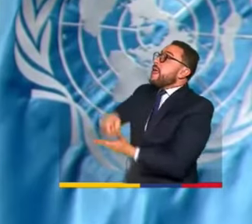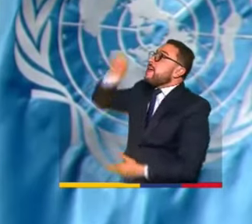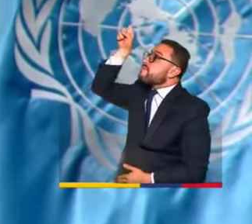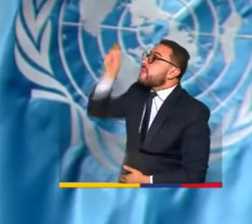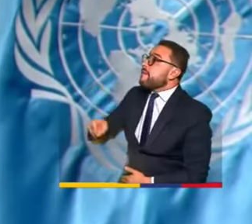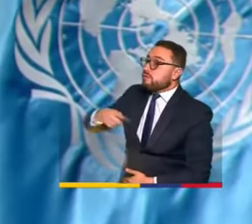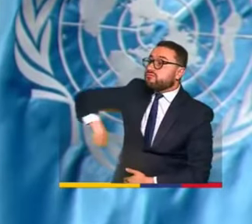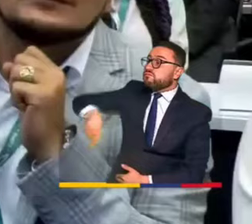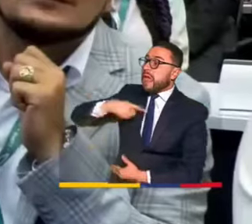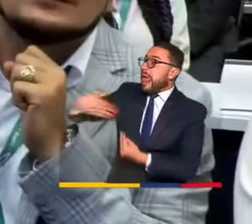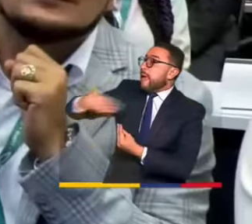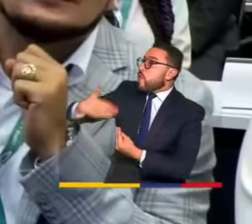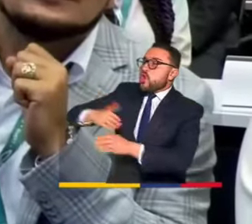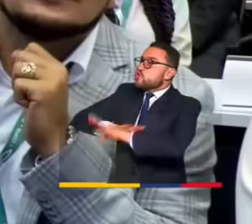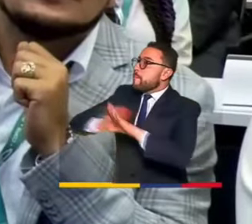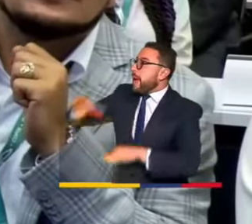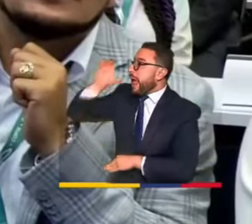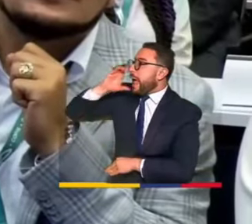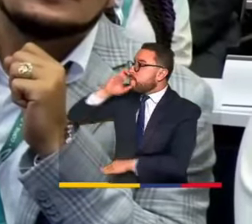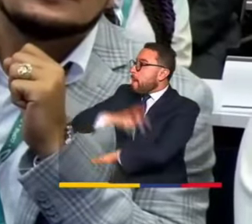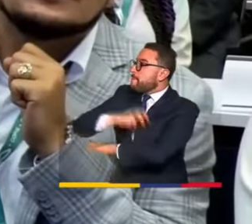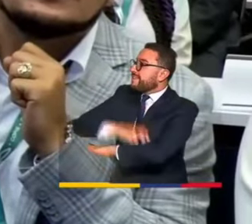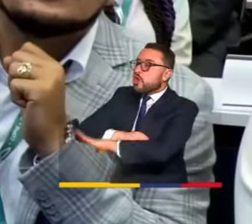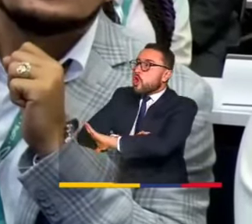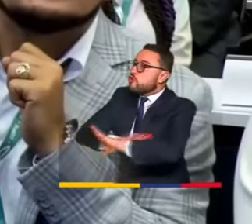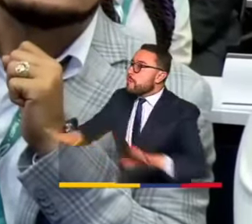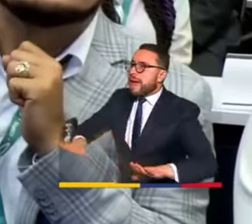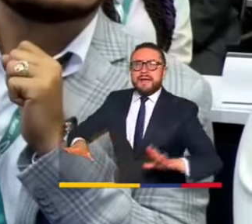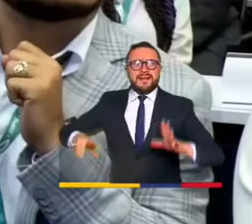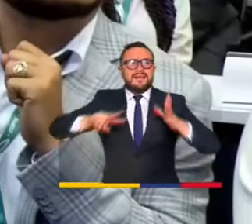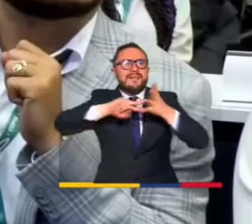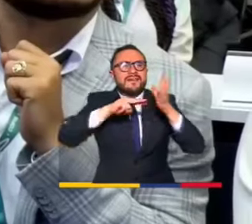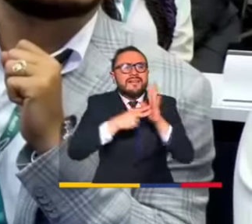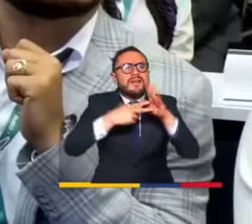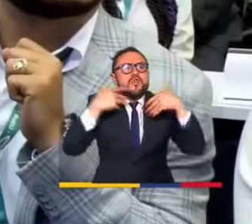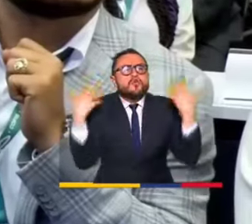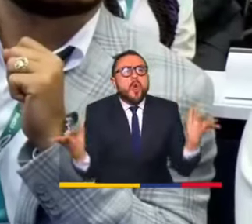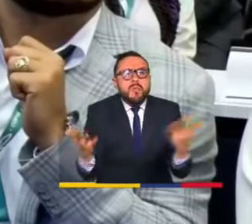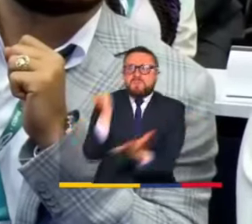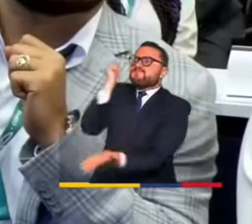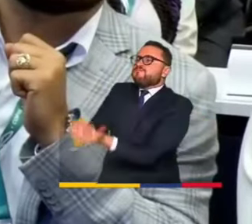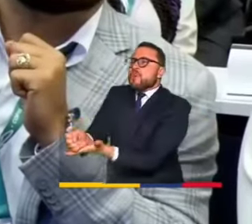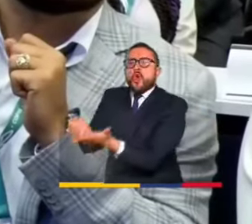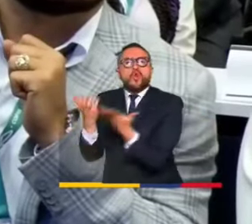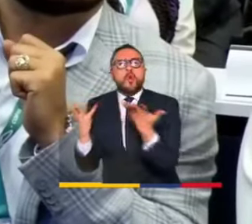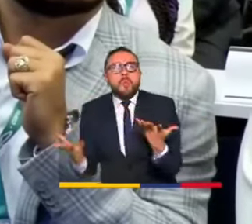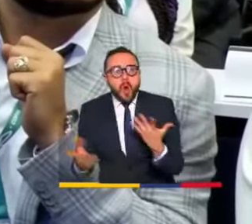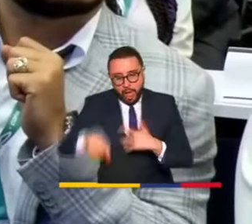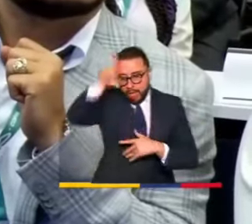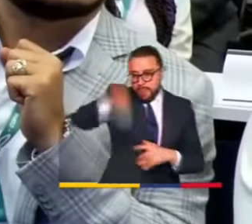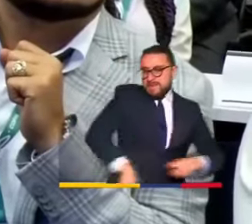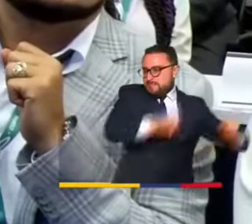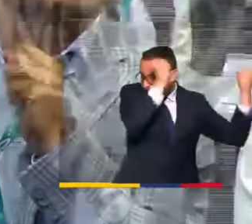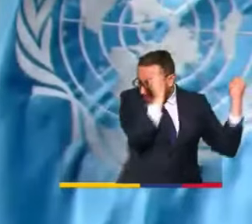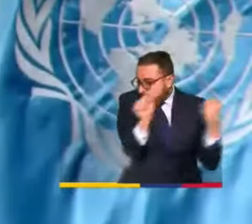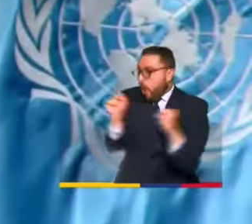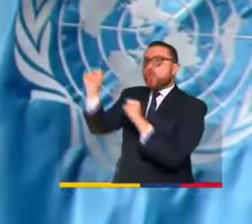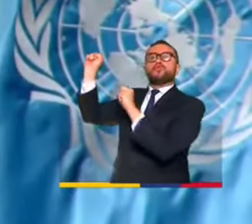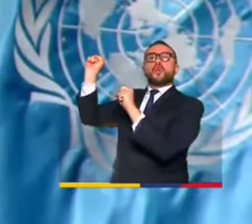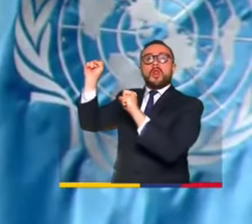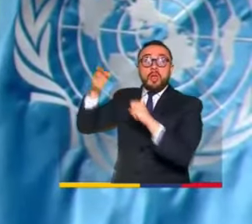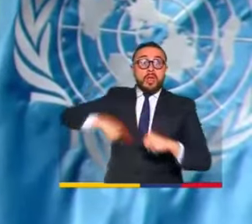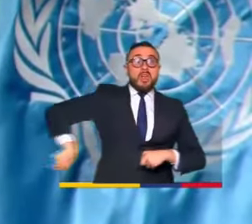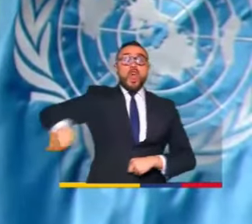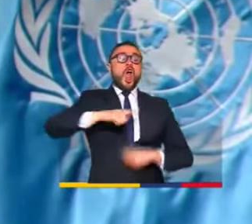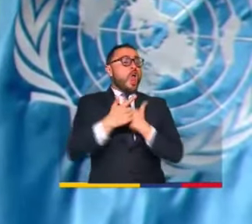revolución, porque hay que salir de manera inmediata de la época neoliberal,